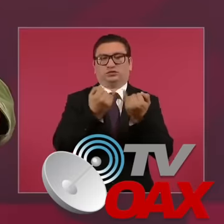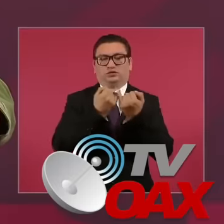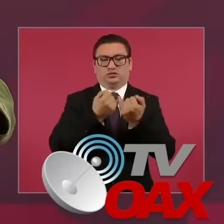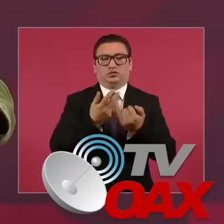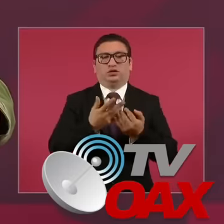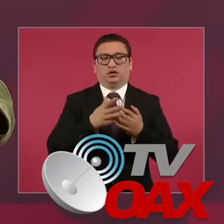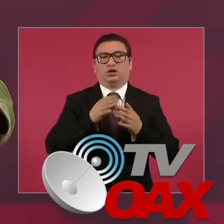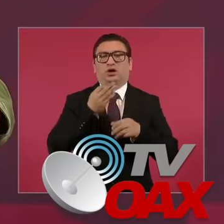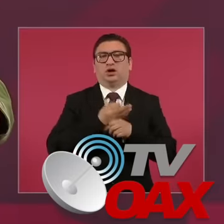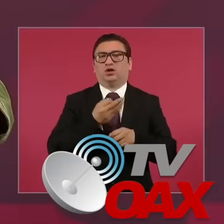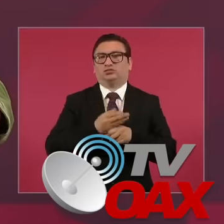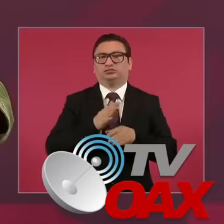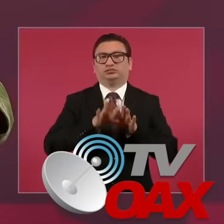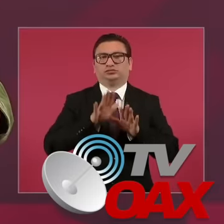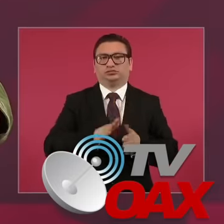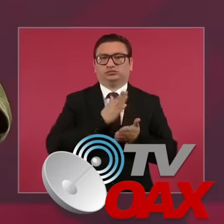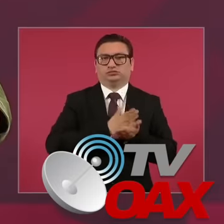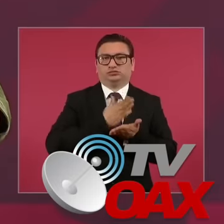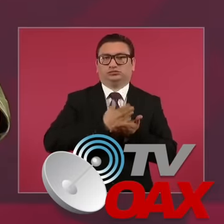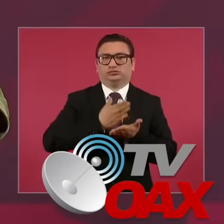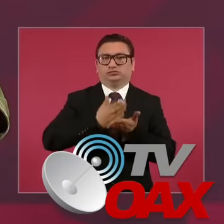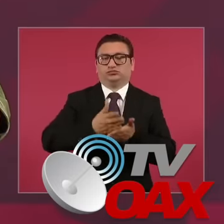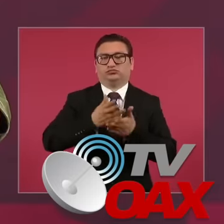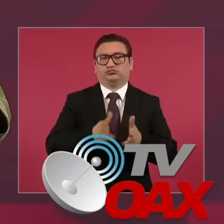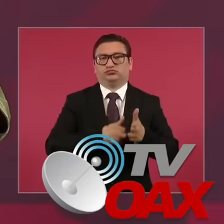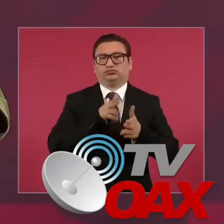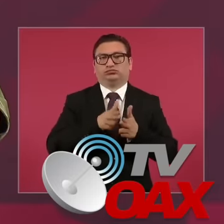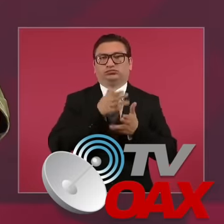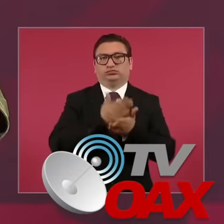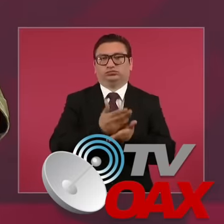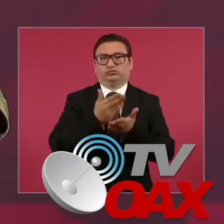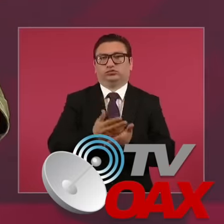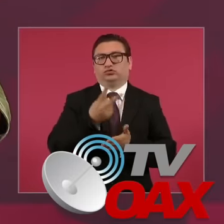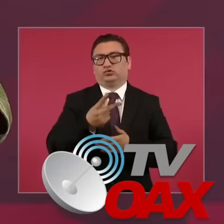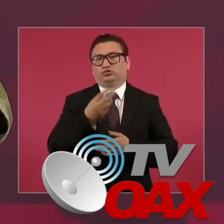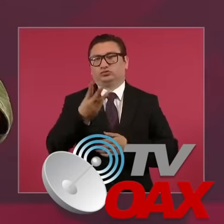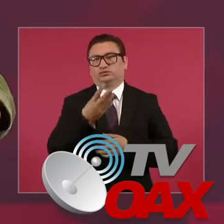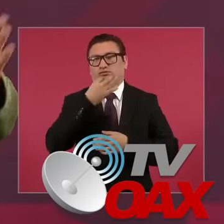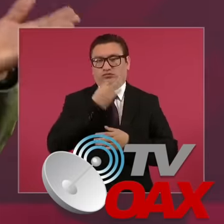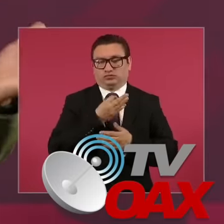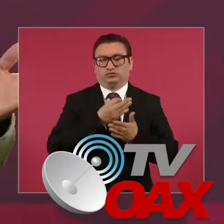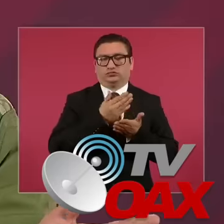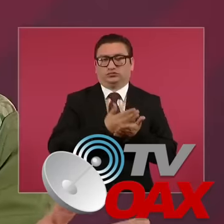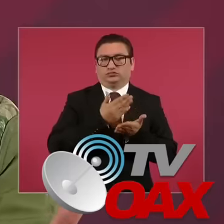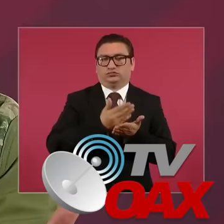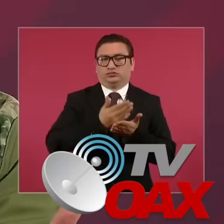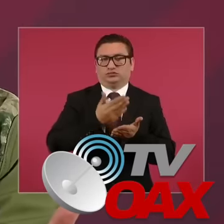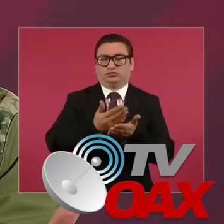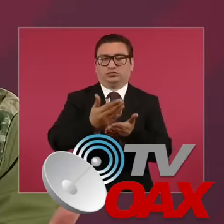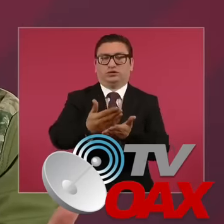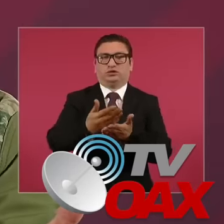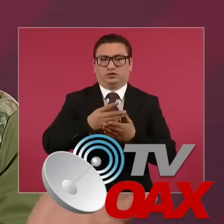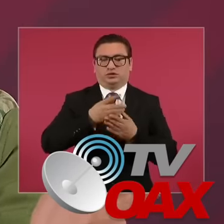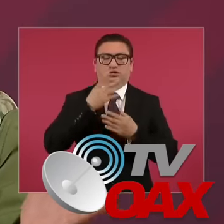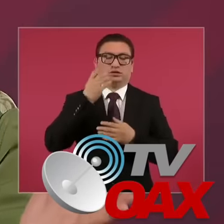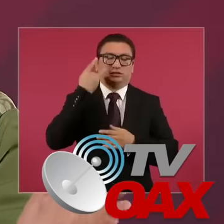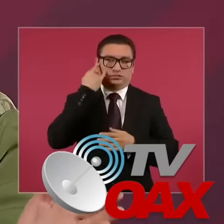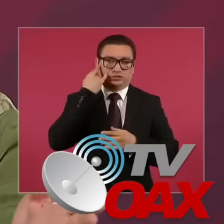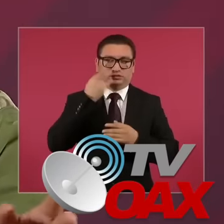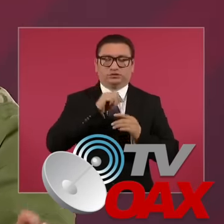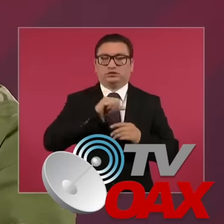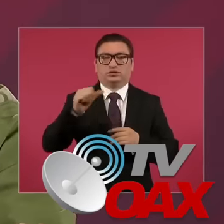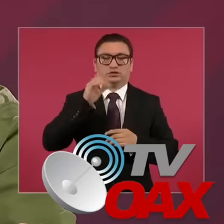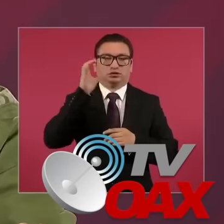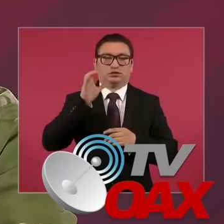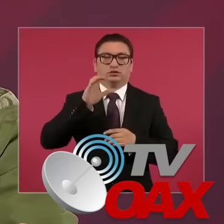deteniéndonos ahorita en todas las estaciones. Va a haber una detención de 2 a 3 minutos. Se activarán de Campeche a Cancún, son